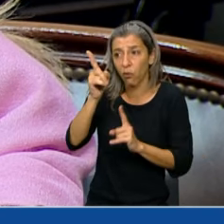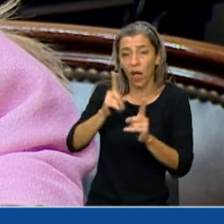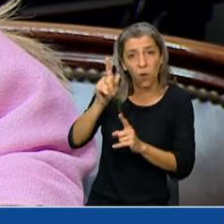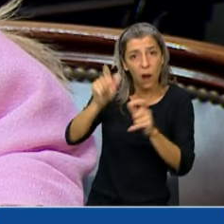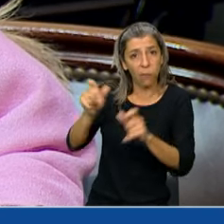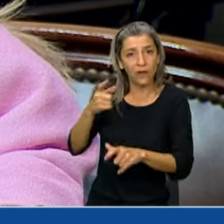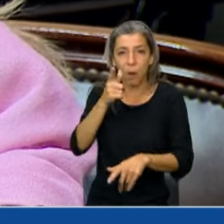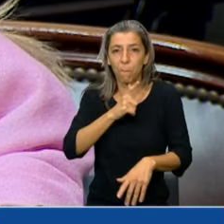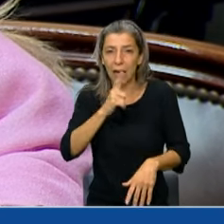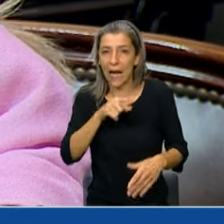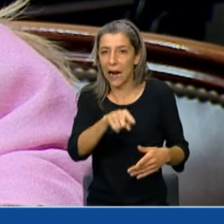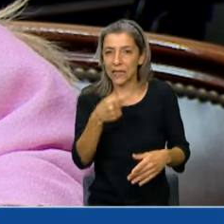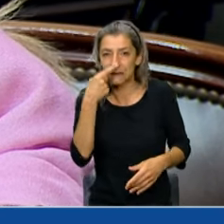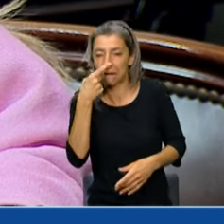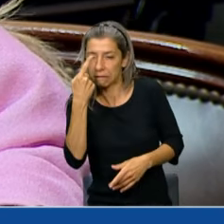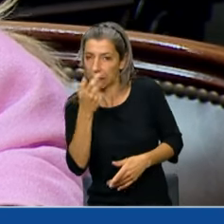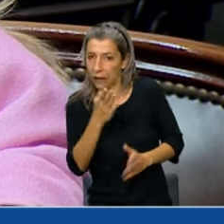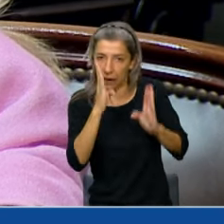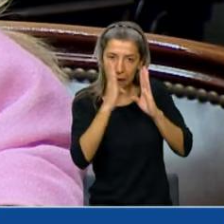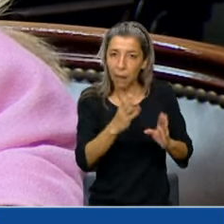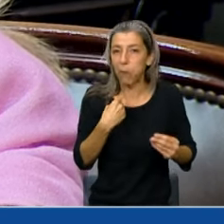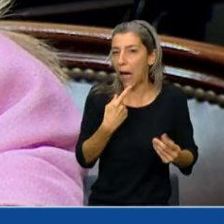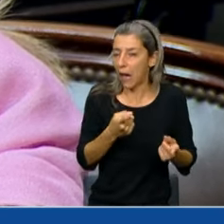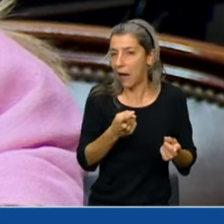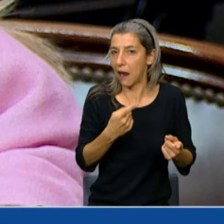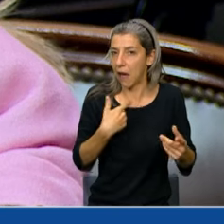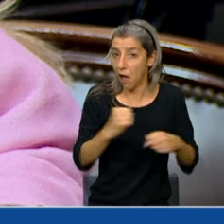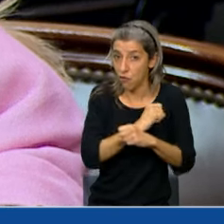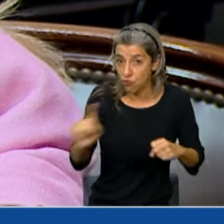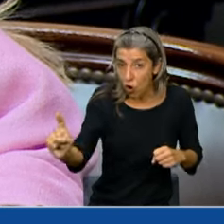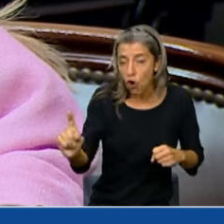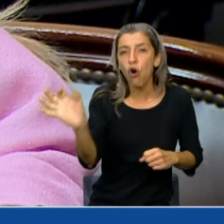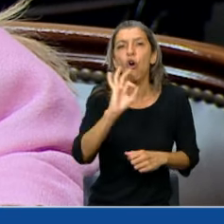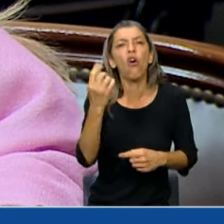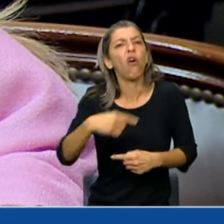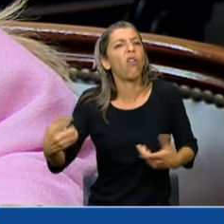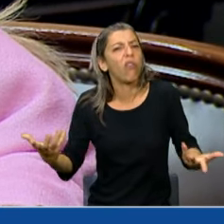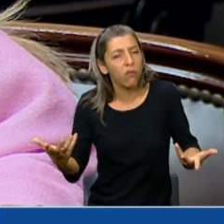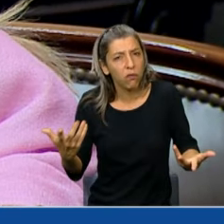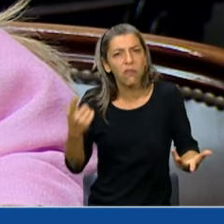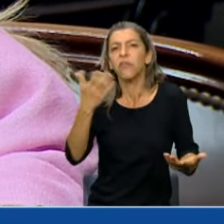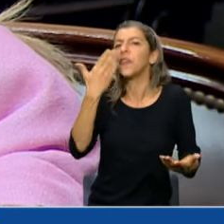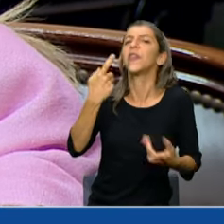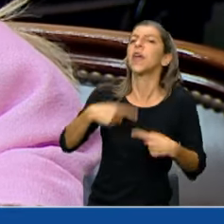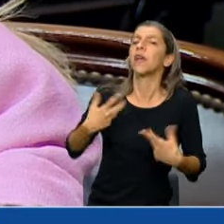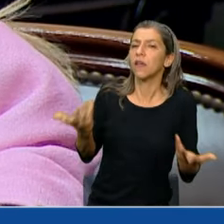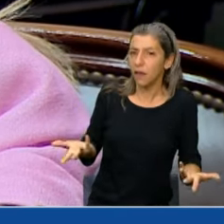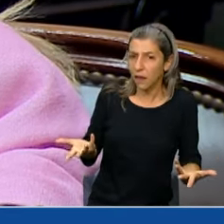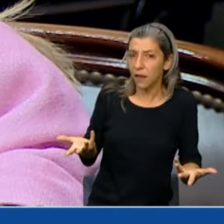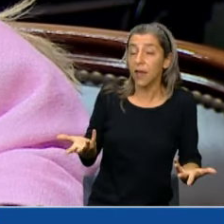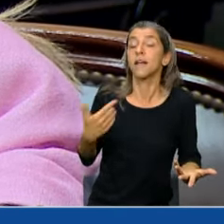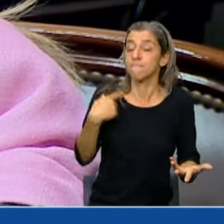comprometida y con intereses en que el proyecto no salga de lo que estamos hablando señora presidenta es de